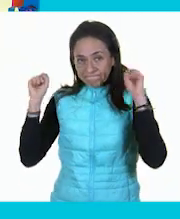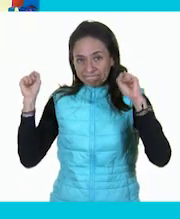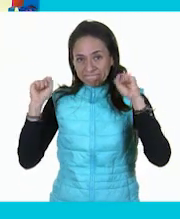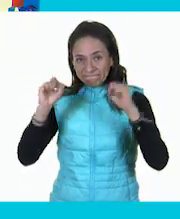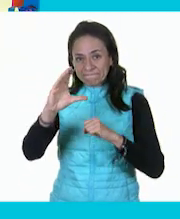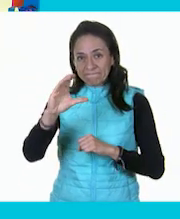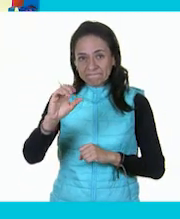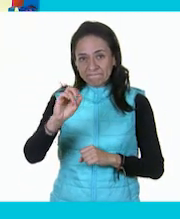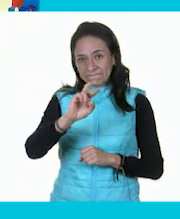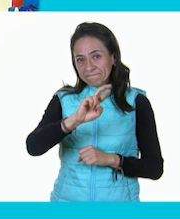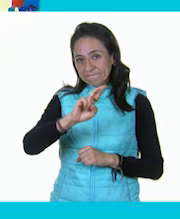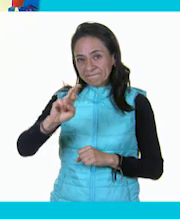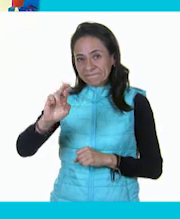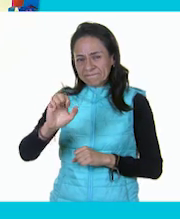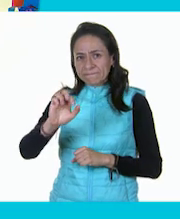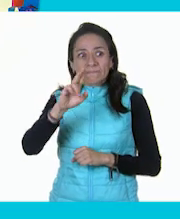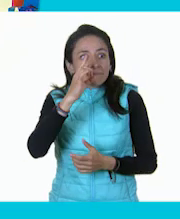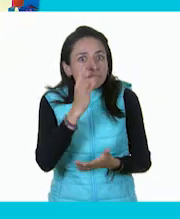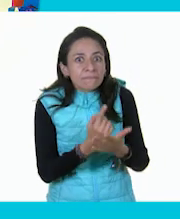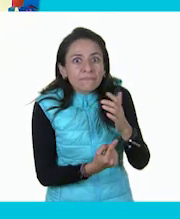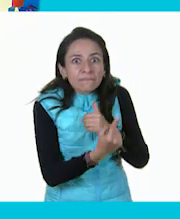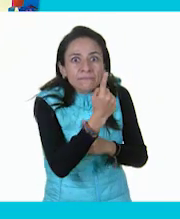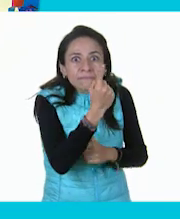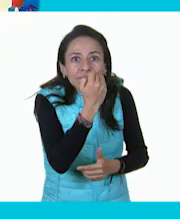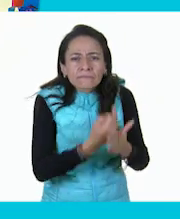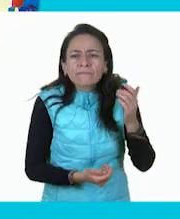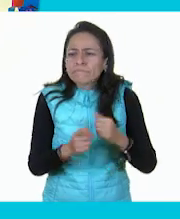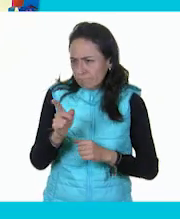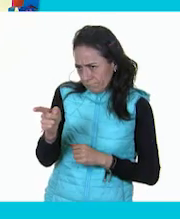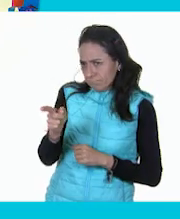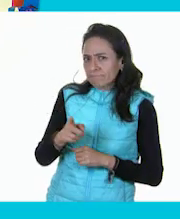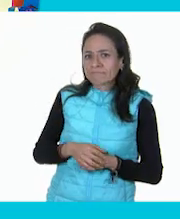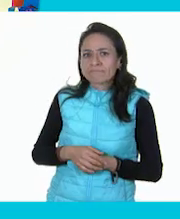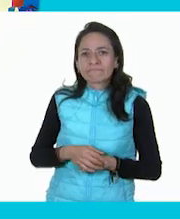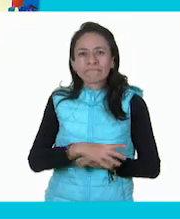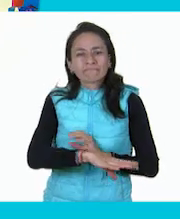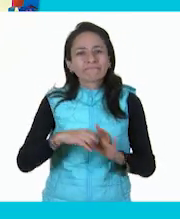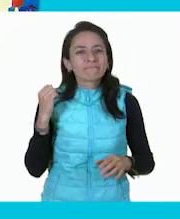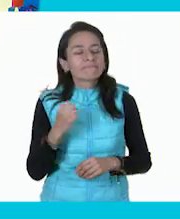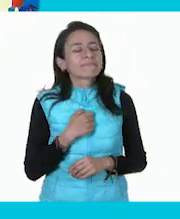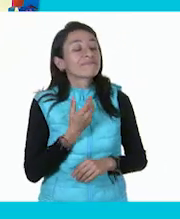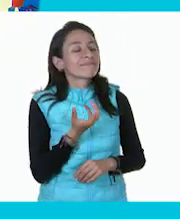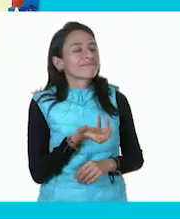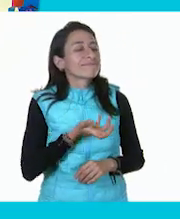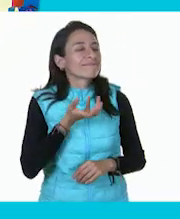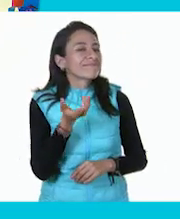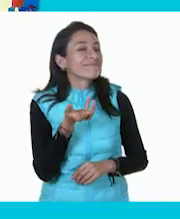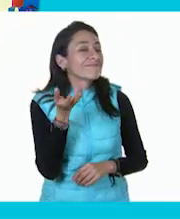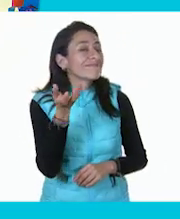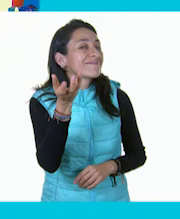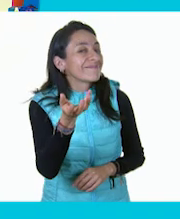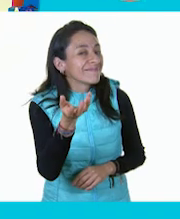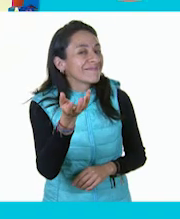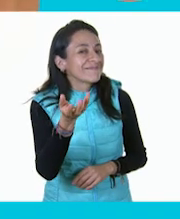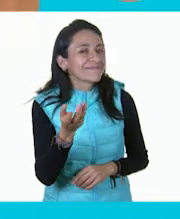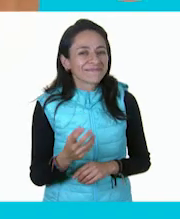Ya solo queda una. Ajá. Te toca, a ver, sácala. Y esta dice